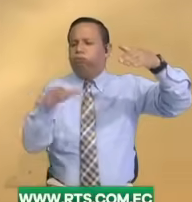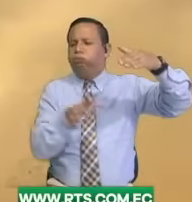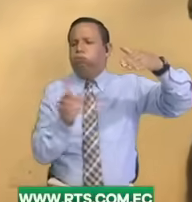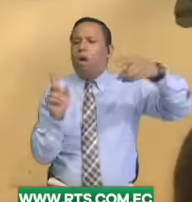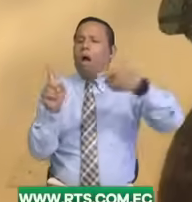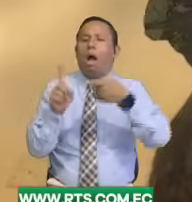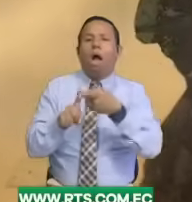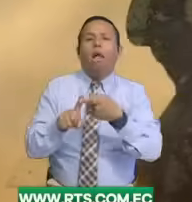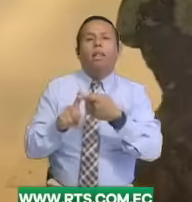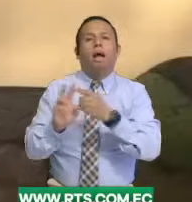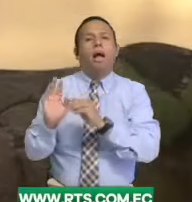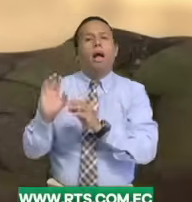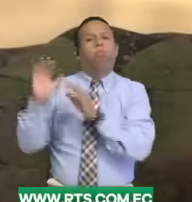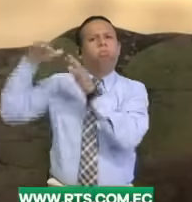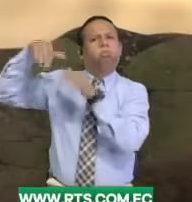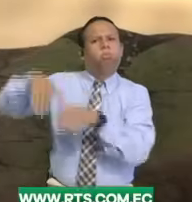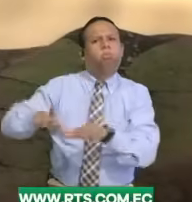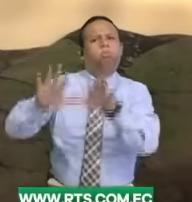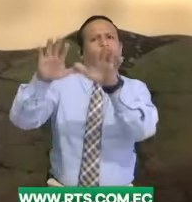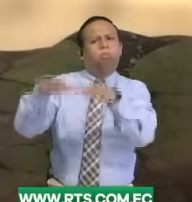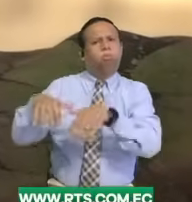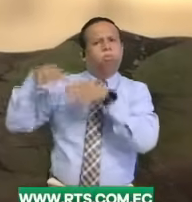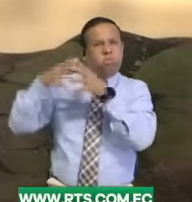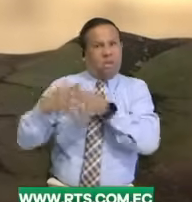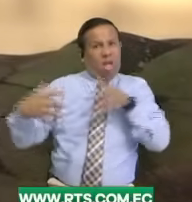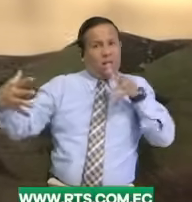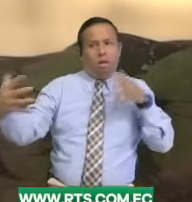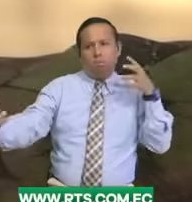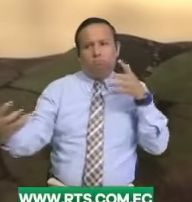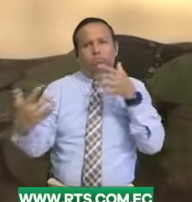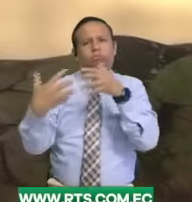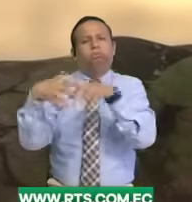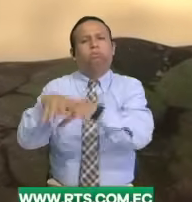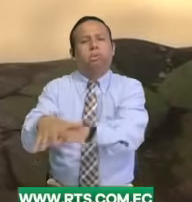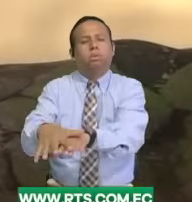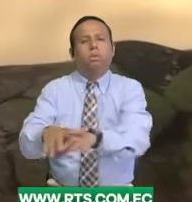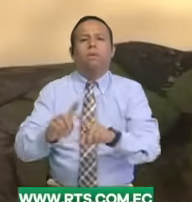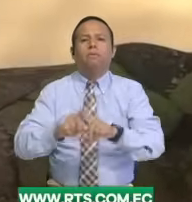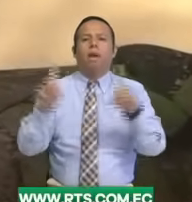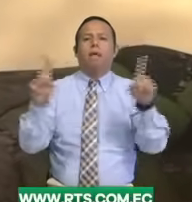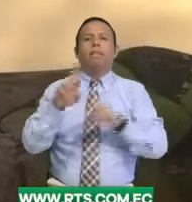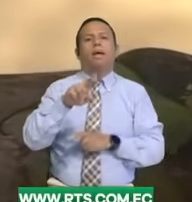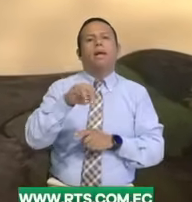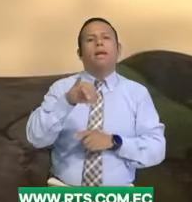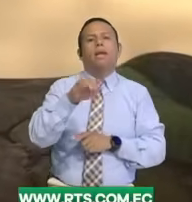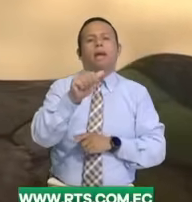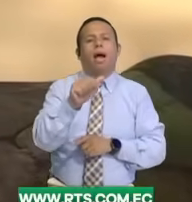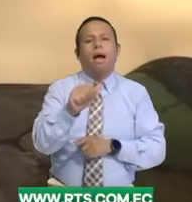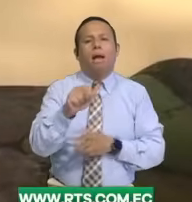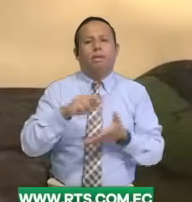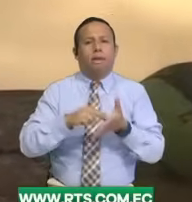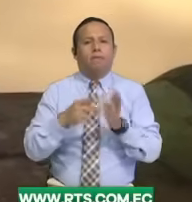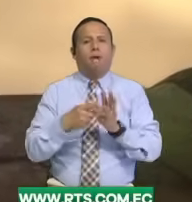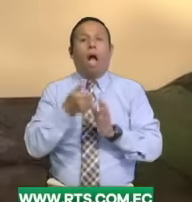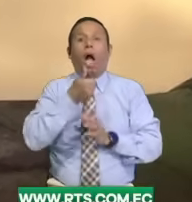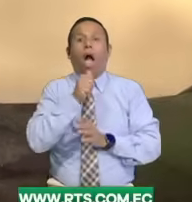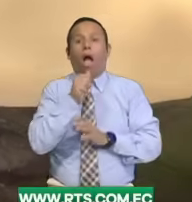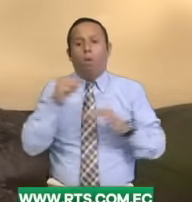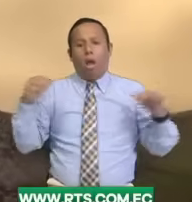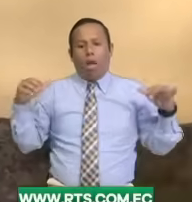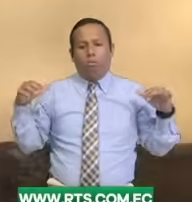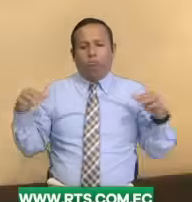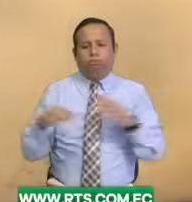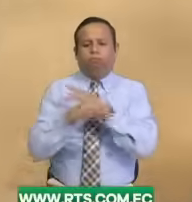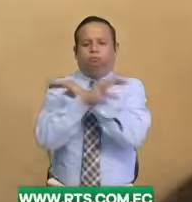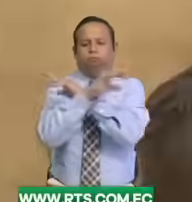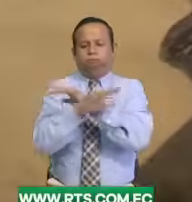La ría es un cuerpo de agua que fluye en dos direcciones. ¿Por qué razón? Por el